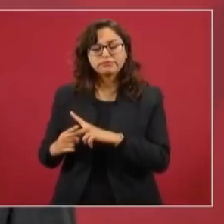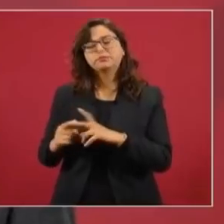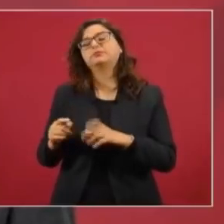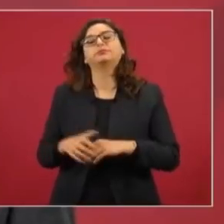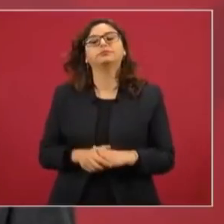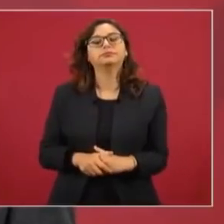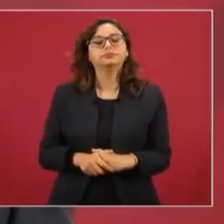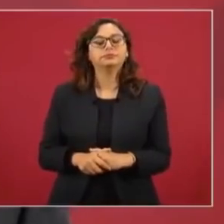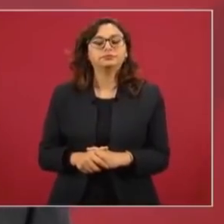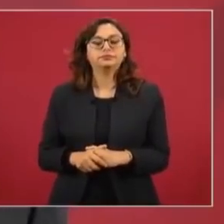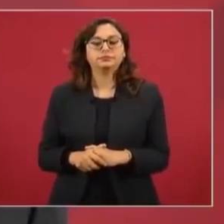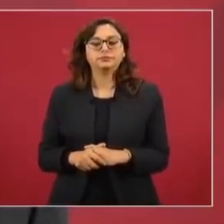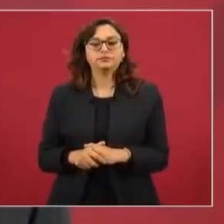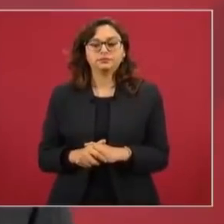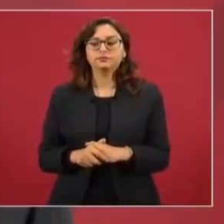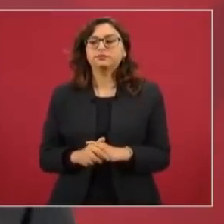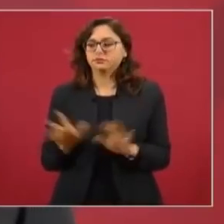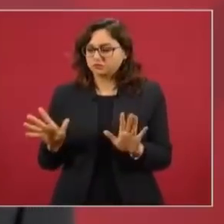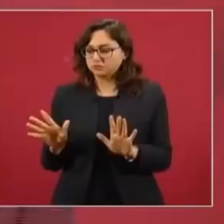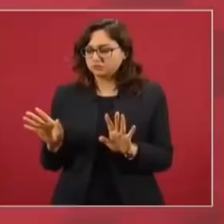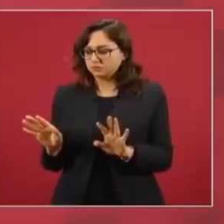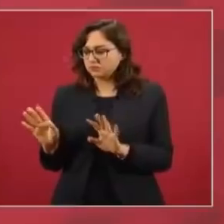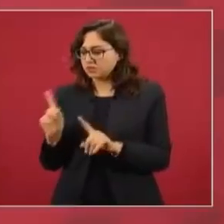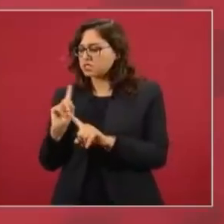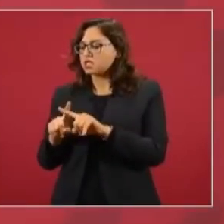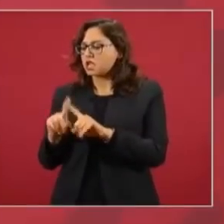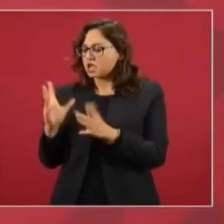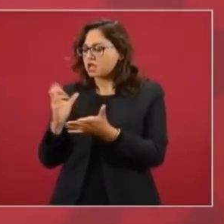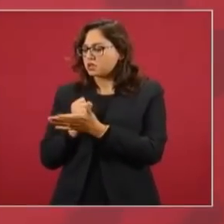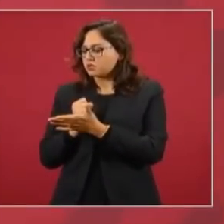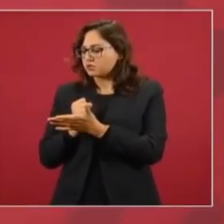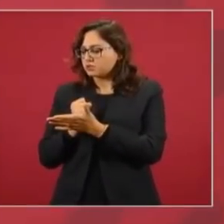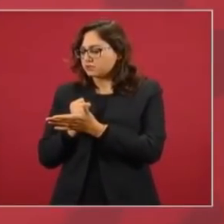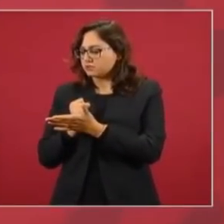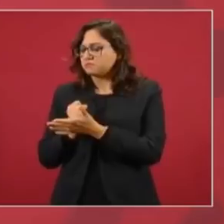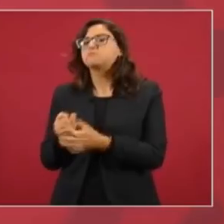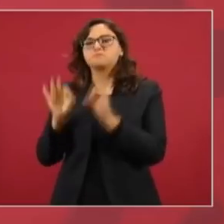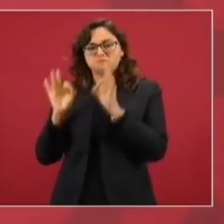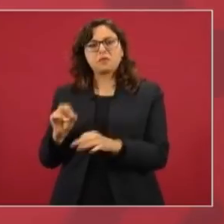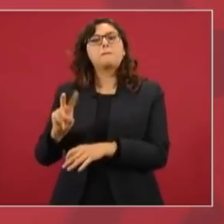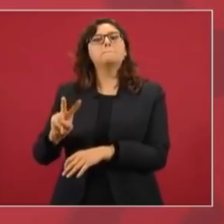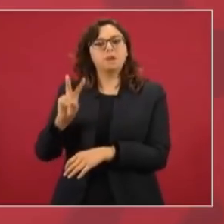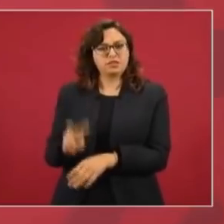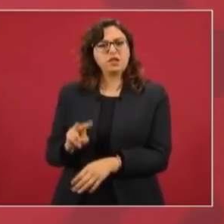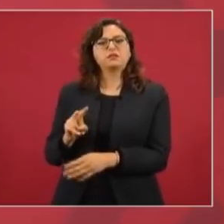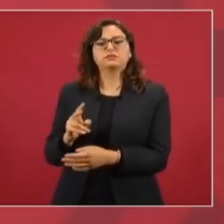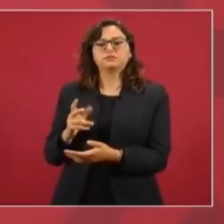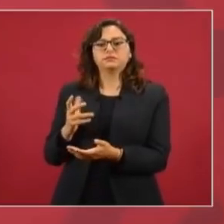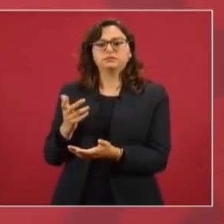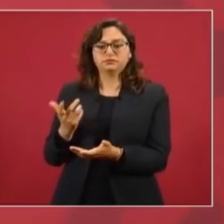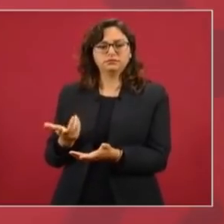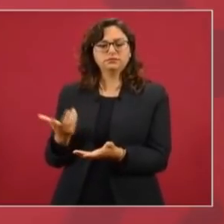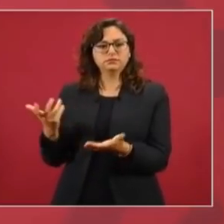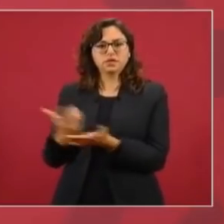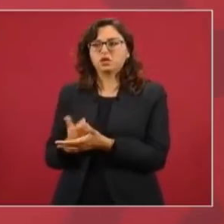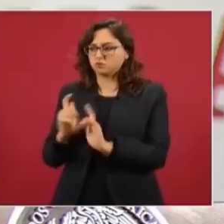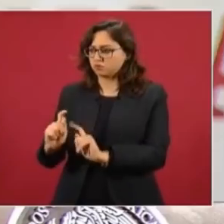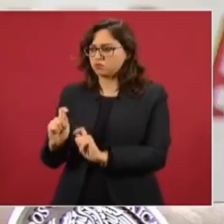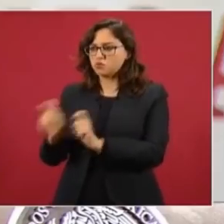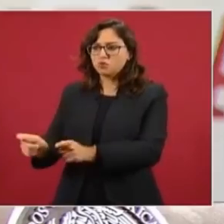Sí. Y se le dio el triunfo al que en efecto desde el principio había